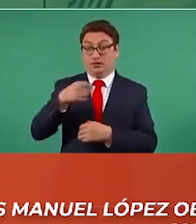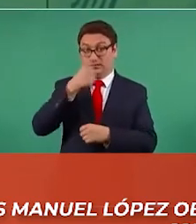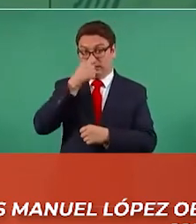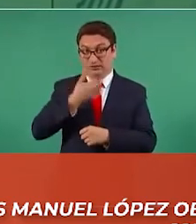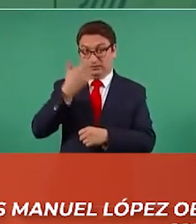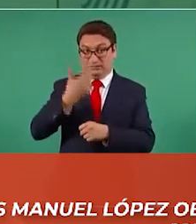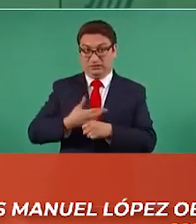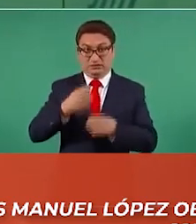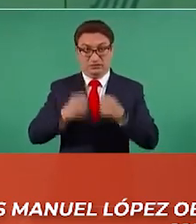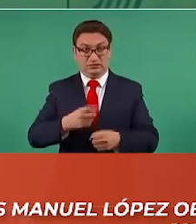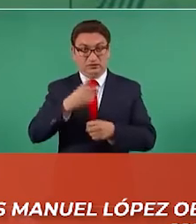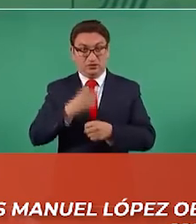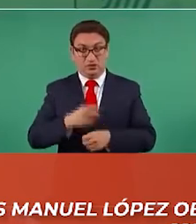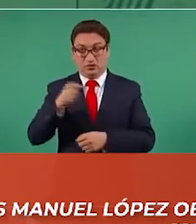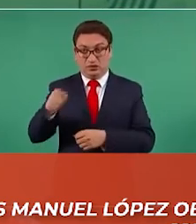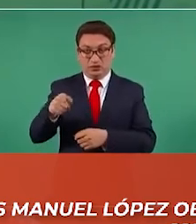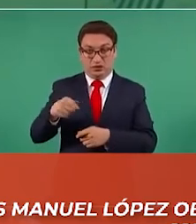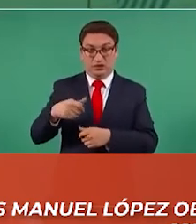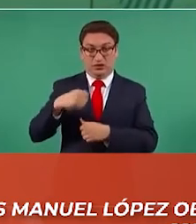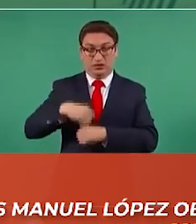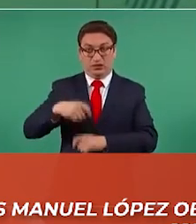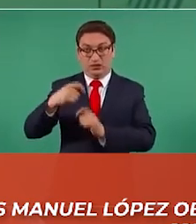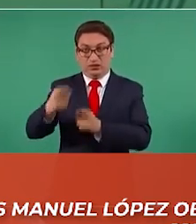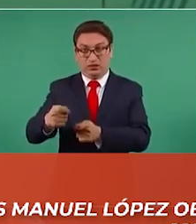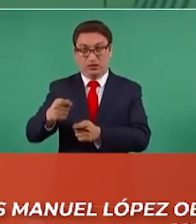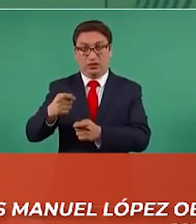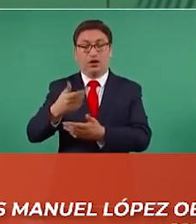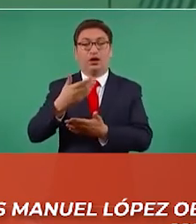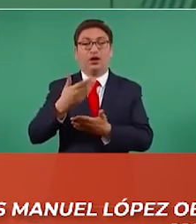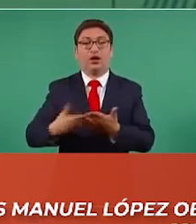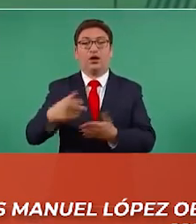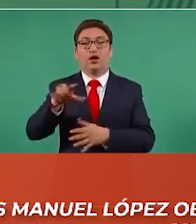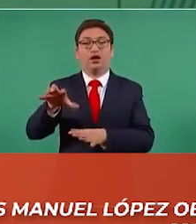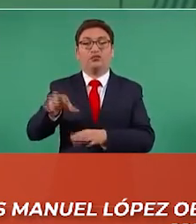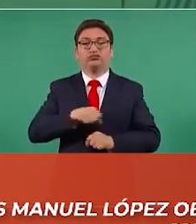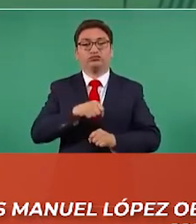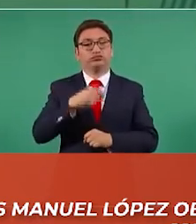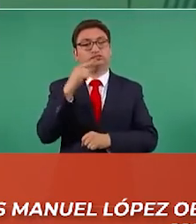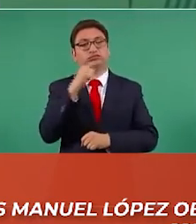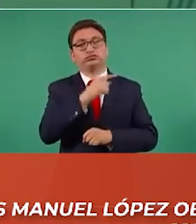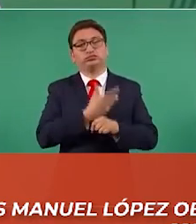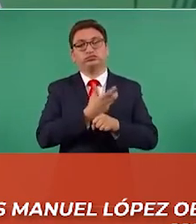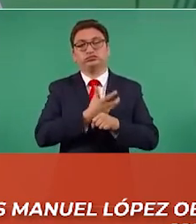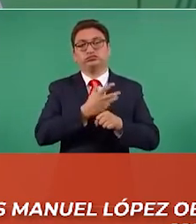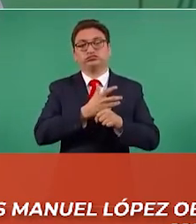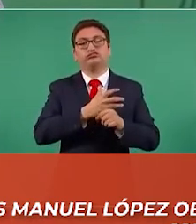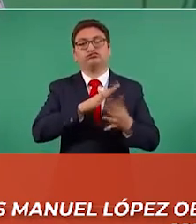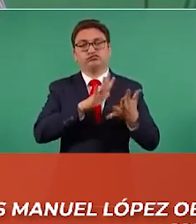Pública está en la cárcel en Estados Unidos.